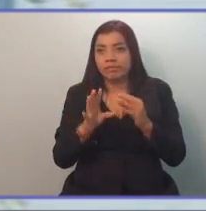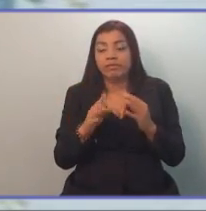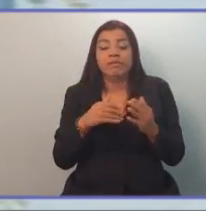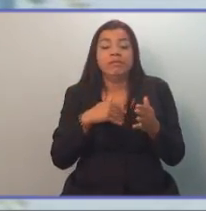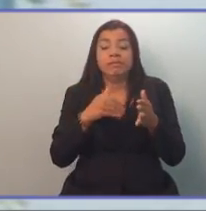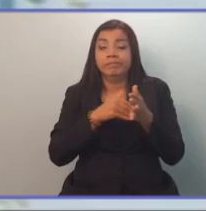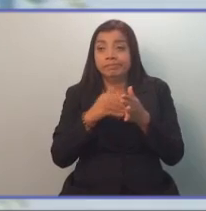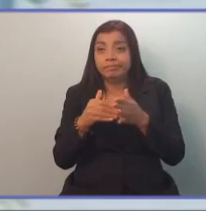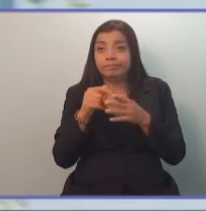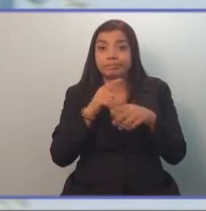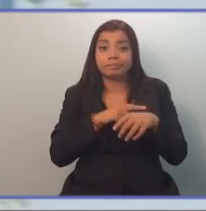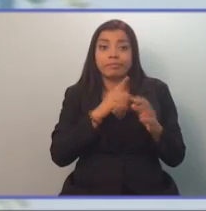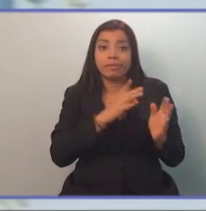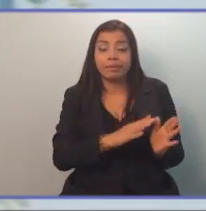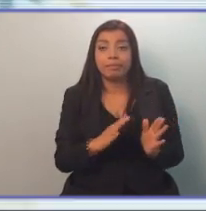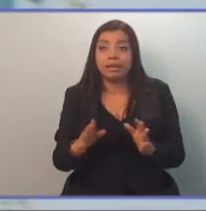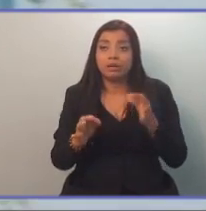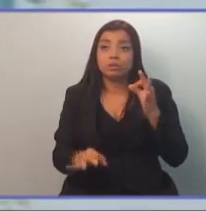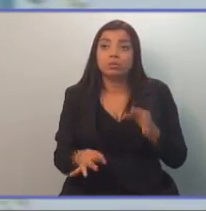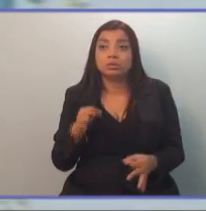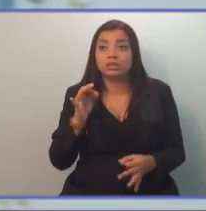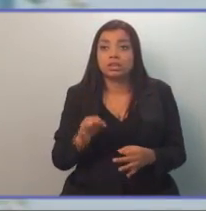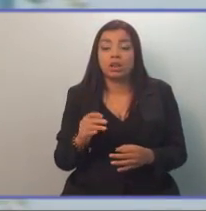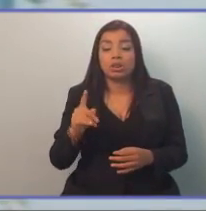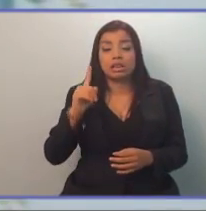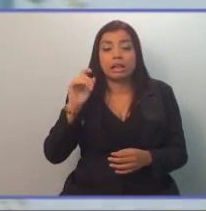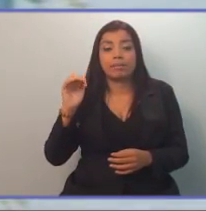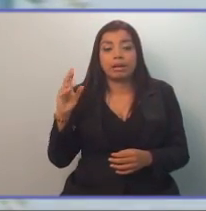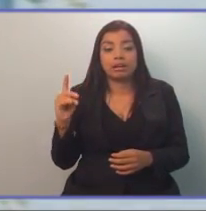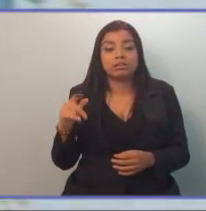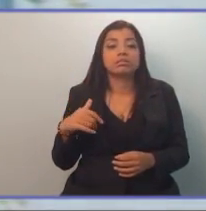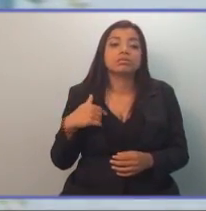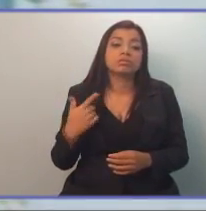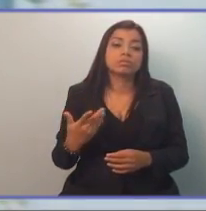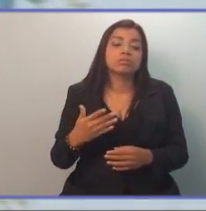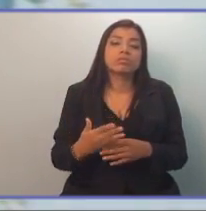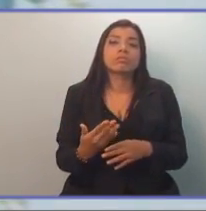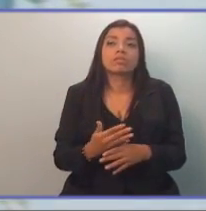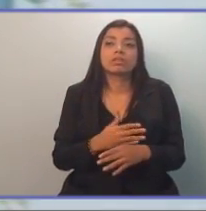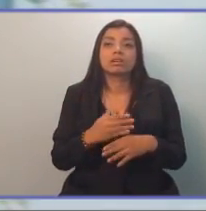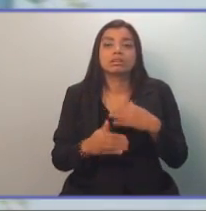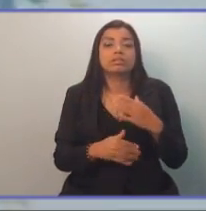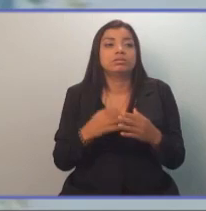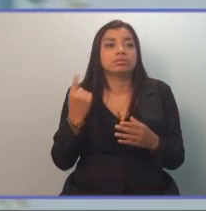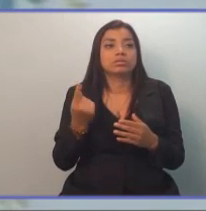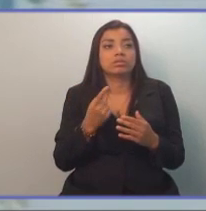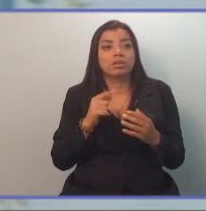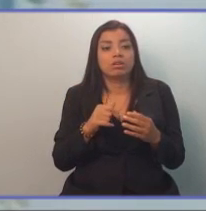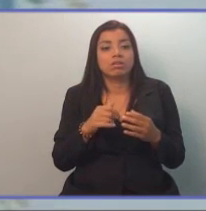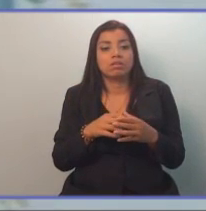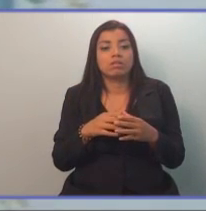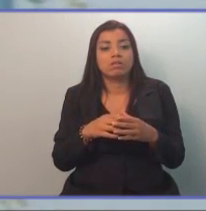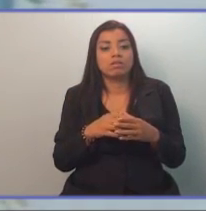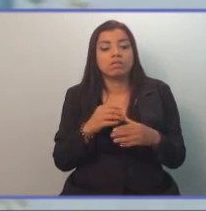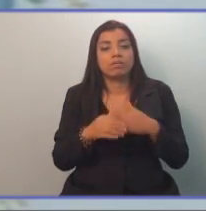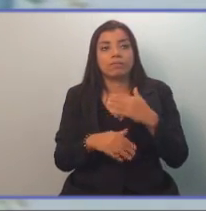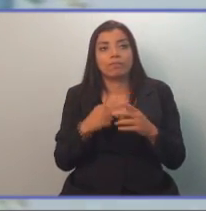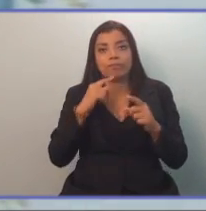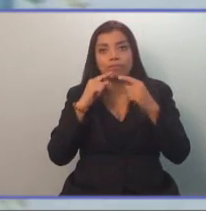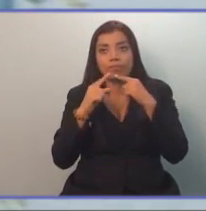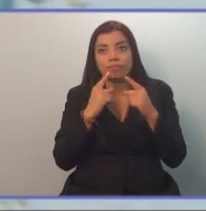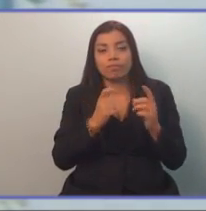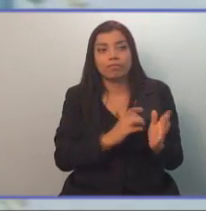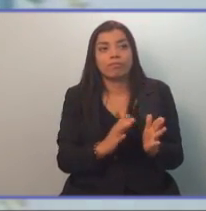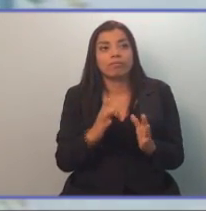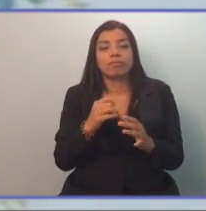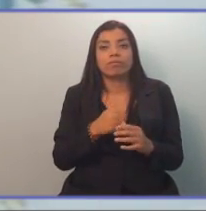con un plan piloto en el Juzgado de lo Civil de San Marcos, pero se ha ido extendiendo no solo en las salas, sino que también en áreas administrativas de la